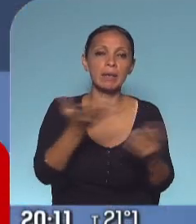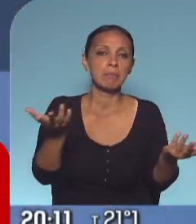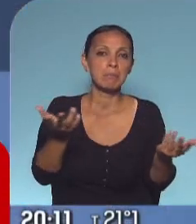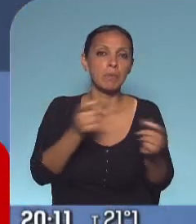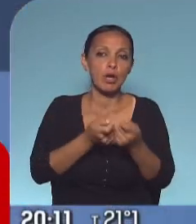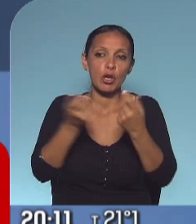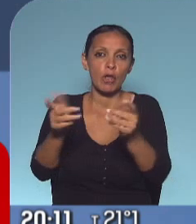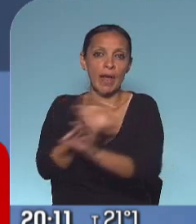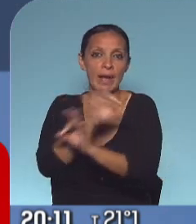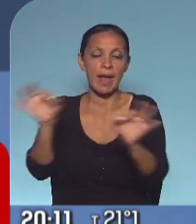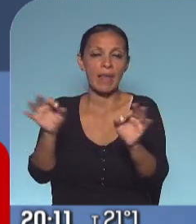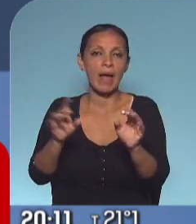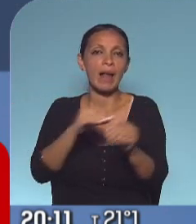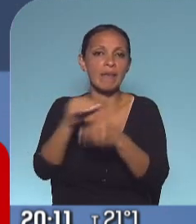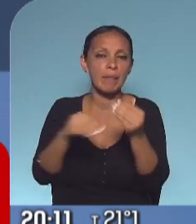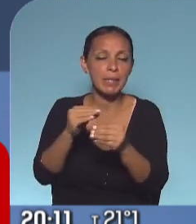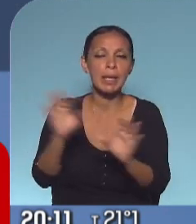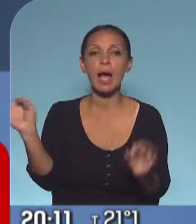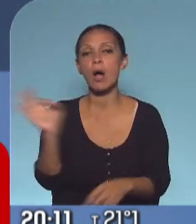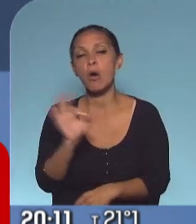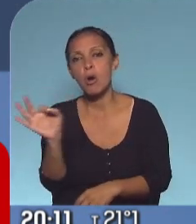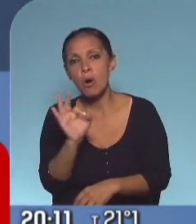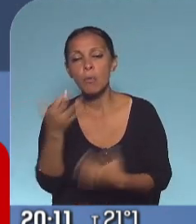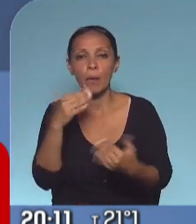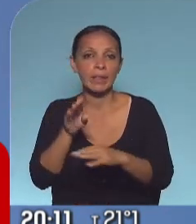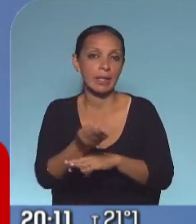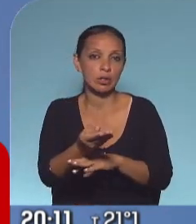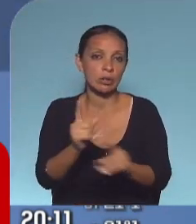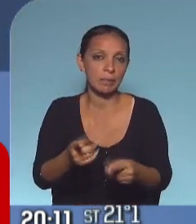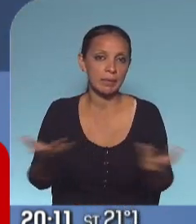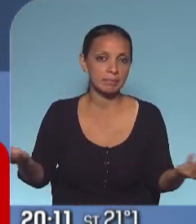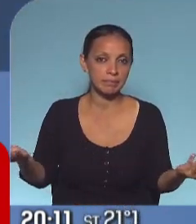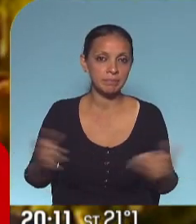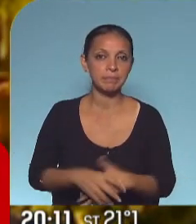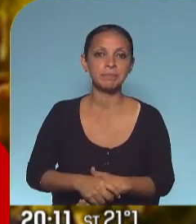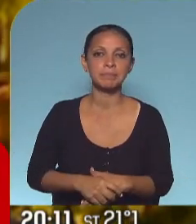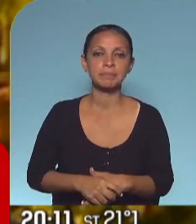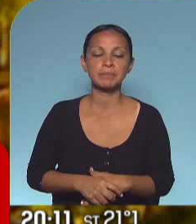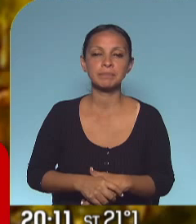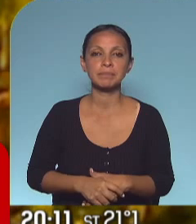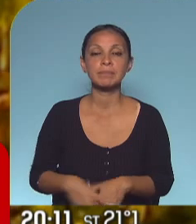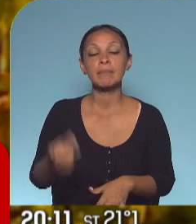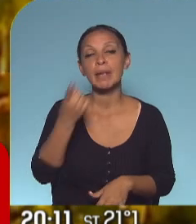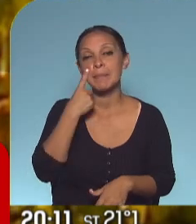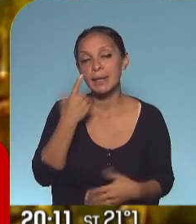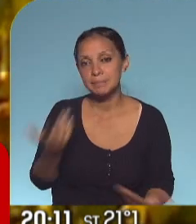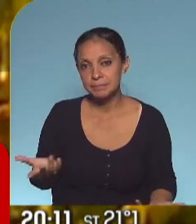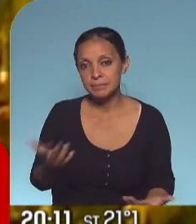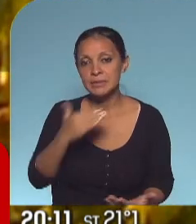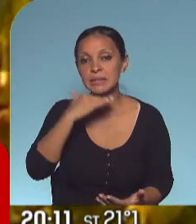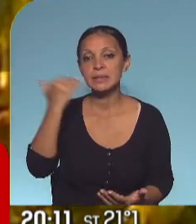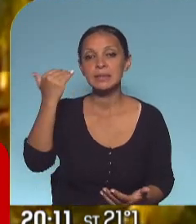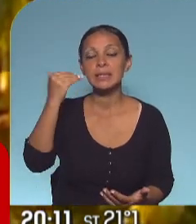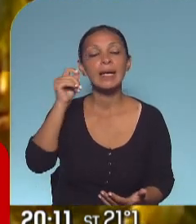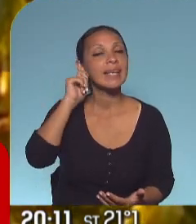sea pariente del testaferro, o pueden traicionarlo. Mira, claramente Gianfranco